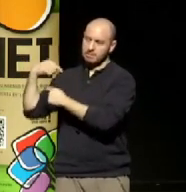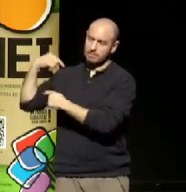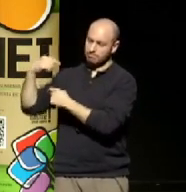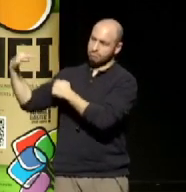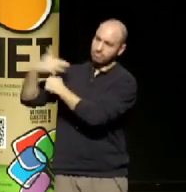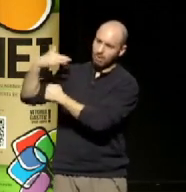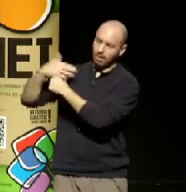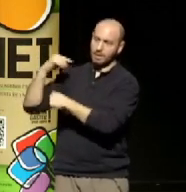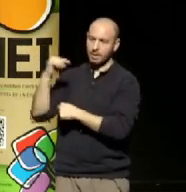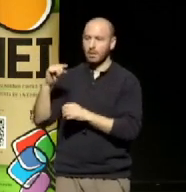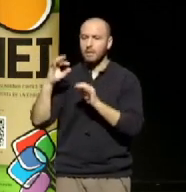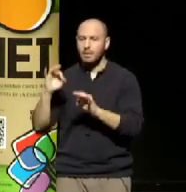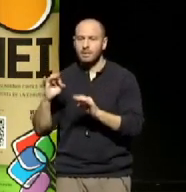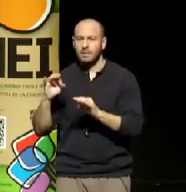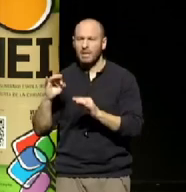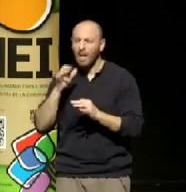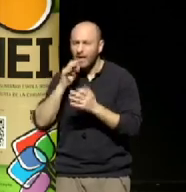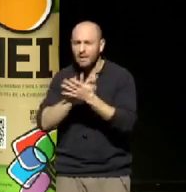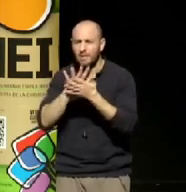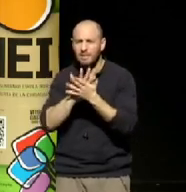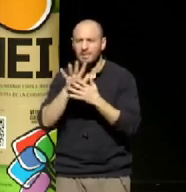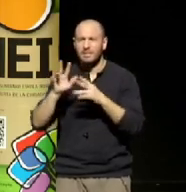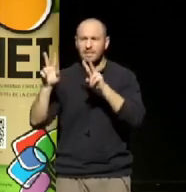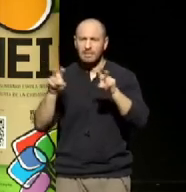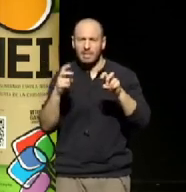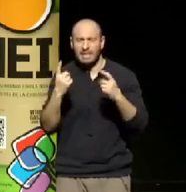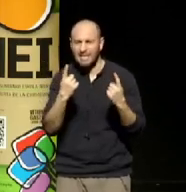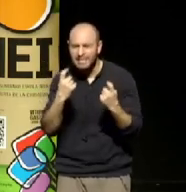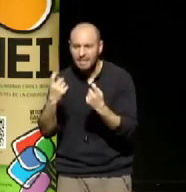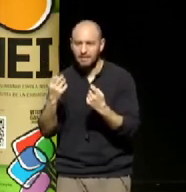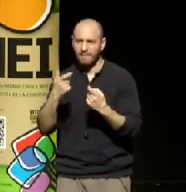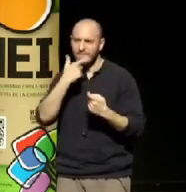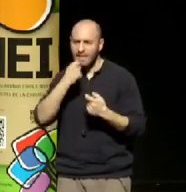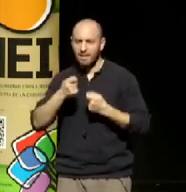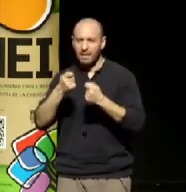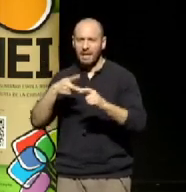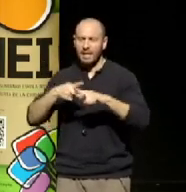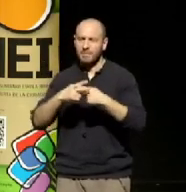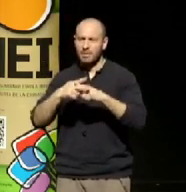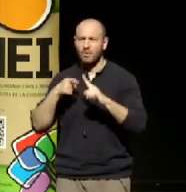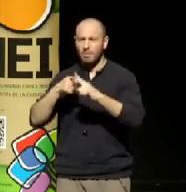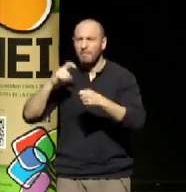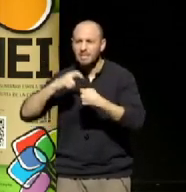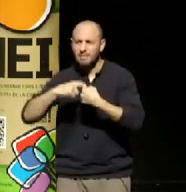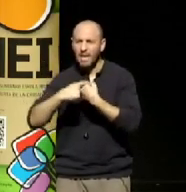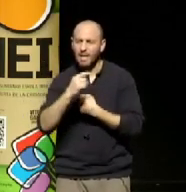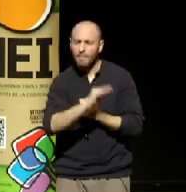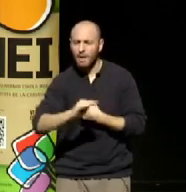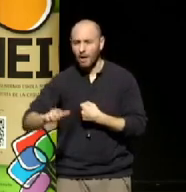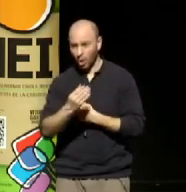la necesidad de facilitar herramientas de participación para que los y las más